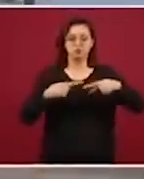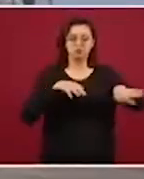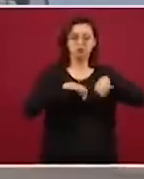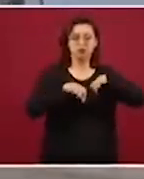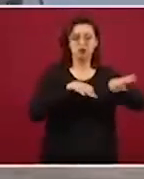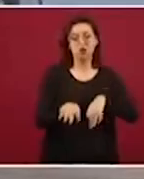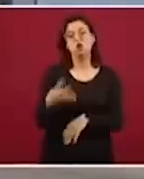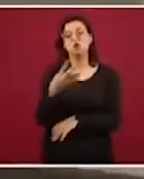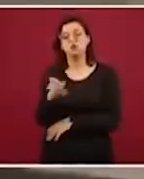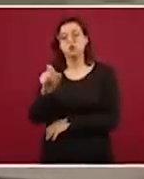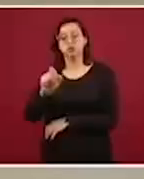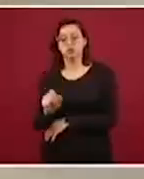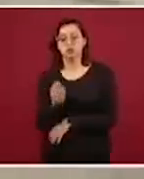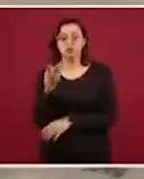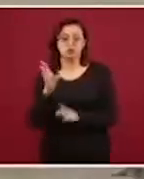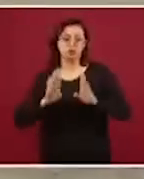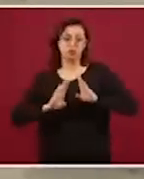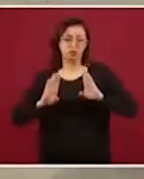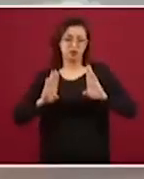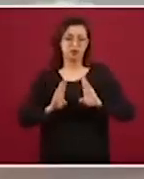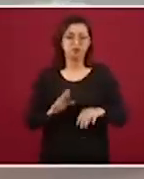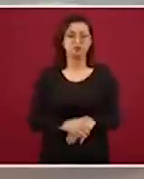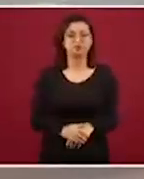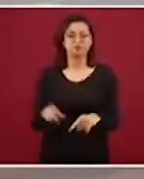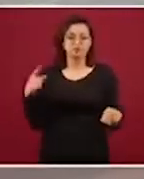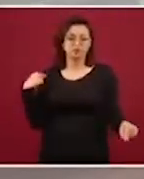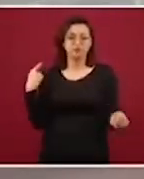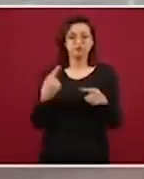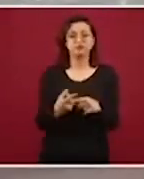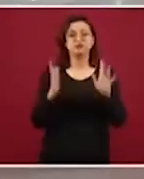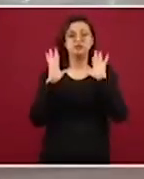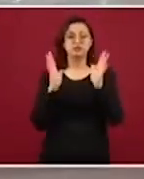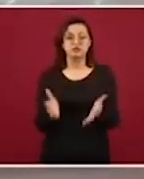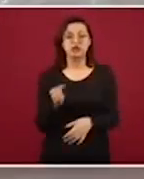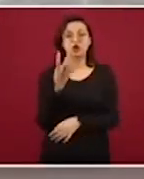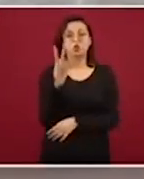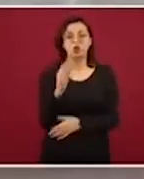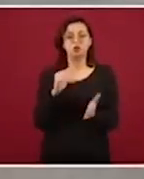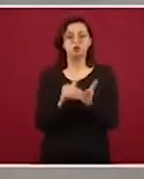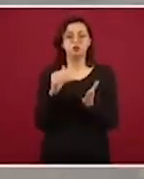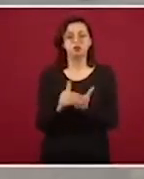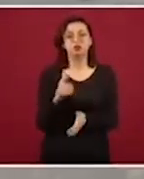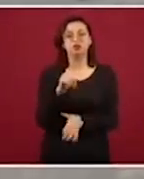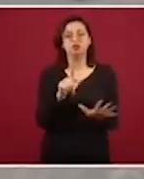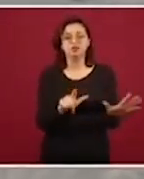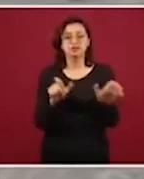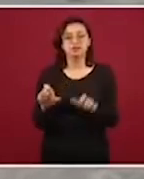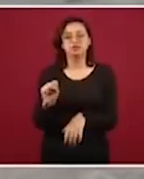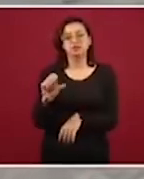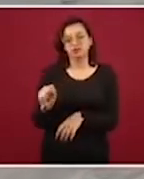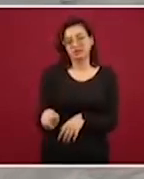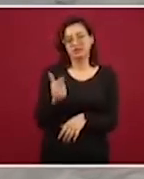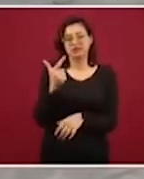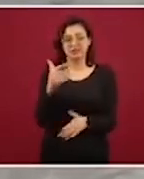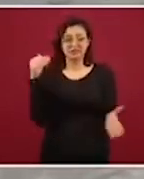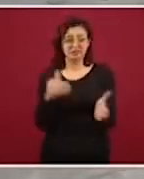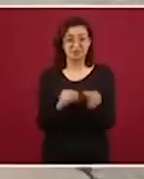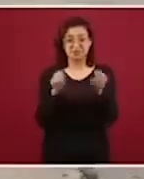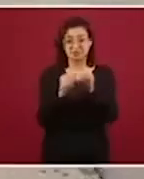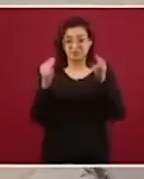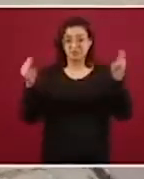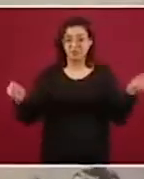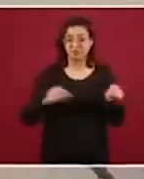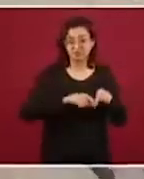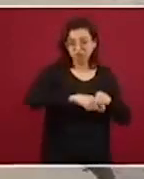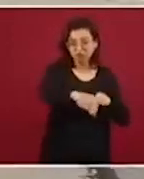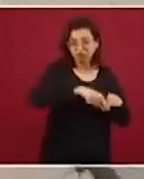924 elementos militares. A la fecha, se han trazado 4.767.000 metros cuadrados de instalaciones. Se